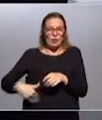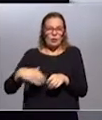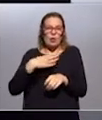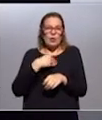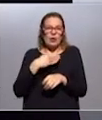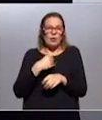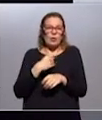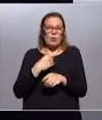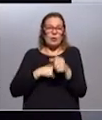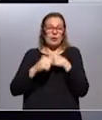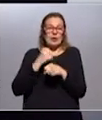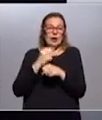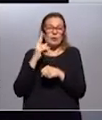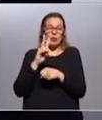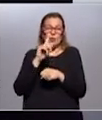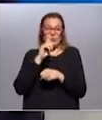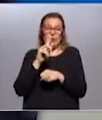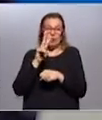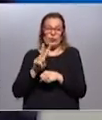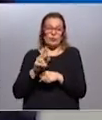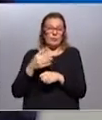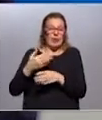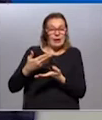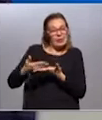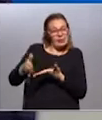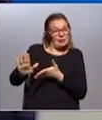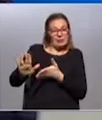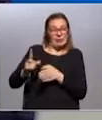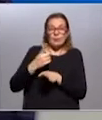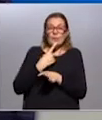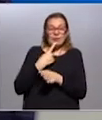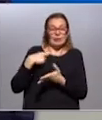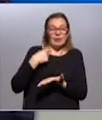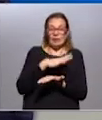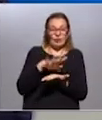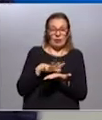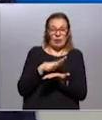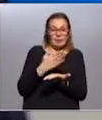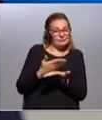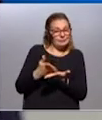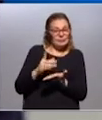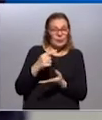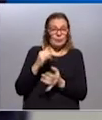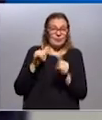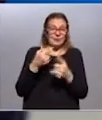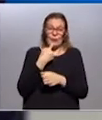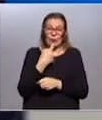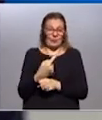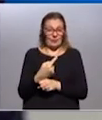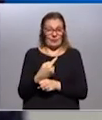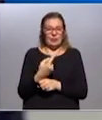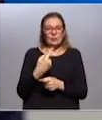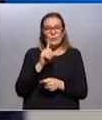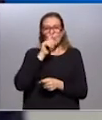como pasó en el 2002 va a desatender muchas de esas políticas sociales porque ya lo han dicho en